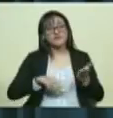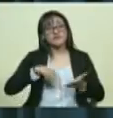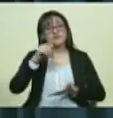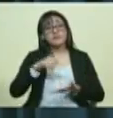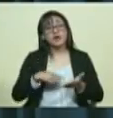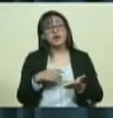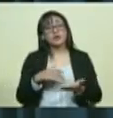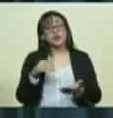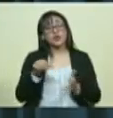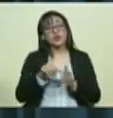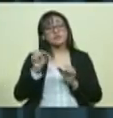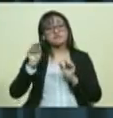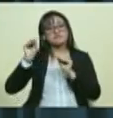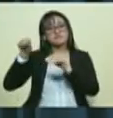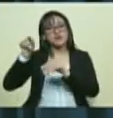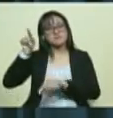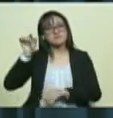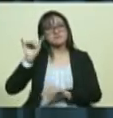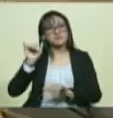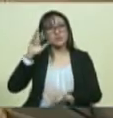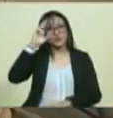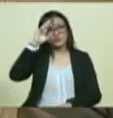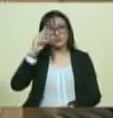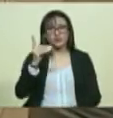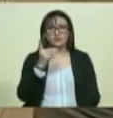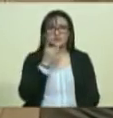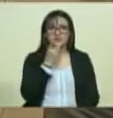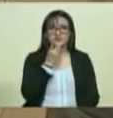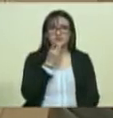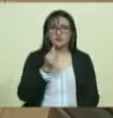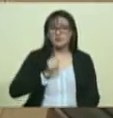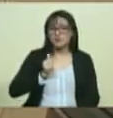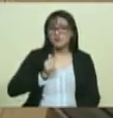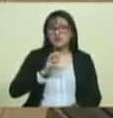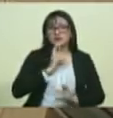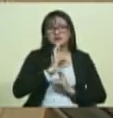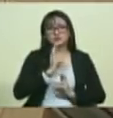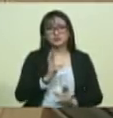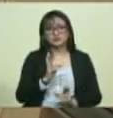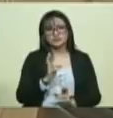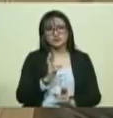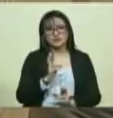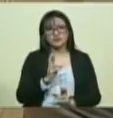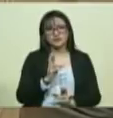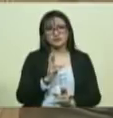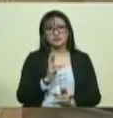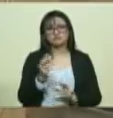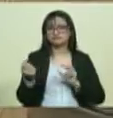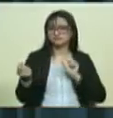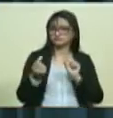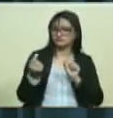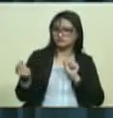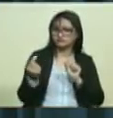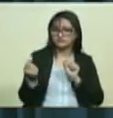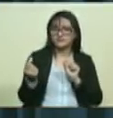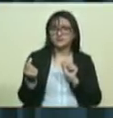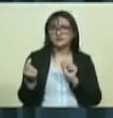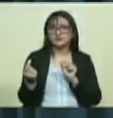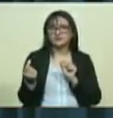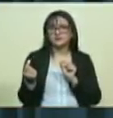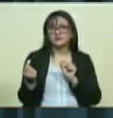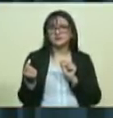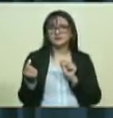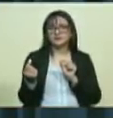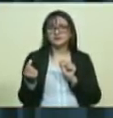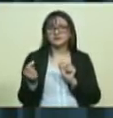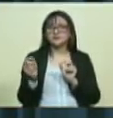en república dominicana estoy seguro que cualquiera sea el resultado la conversación el encuentro o la el reconocimiento